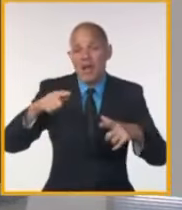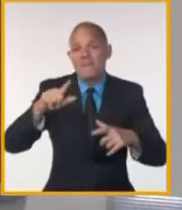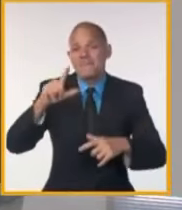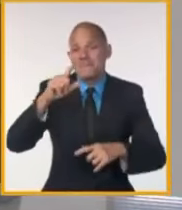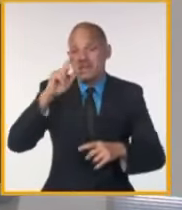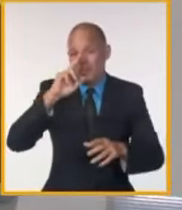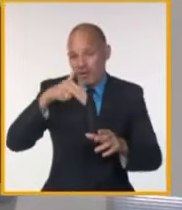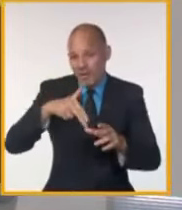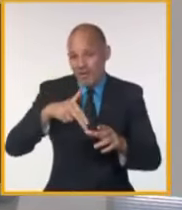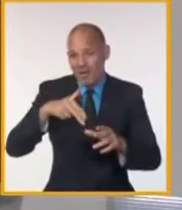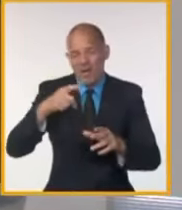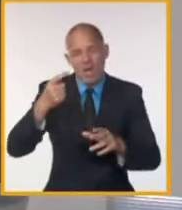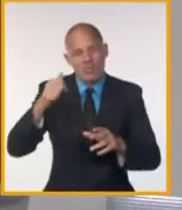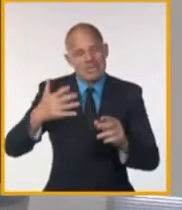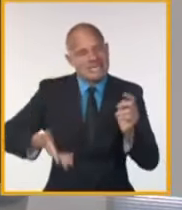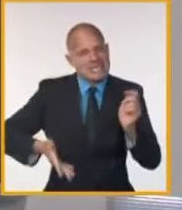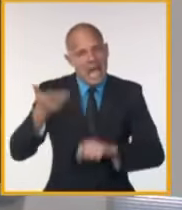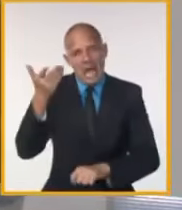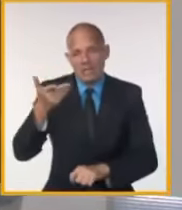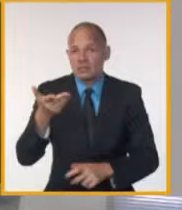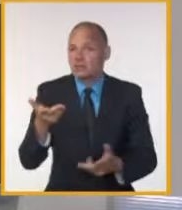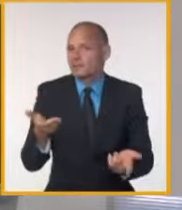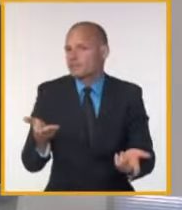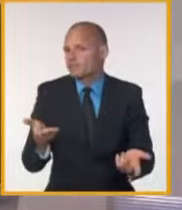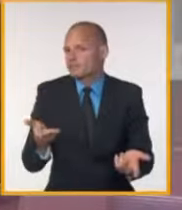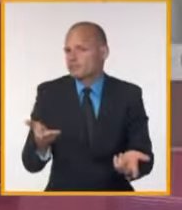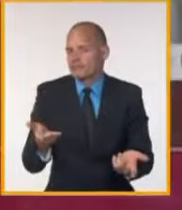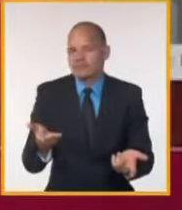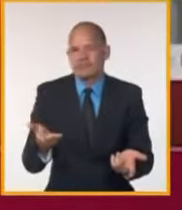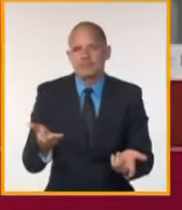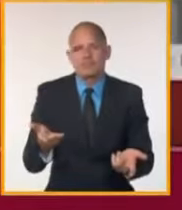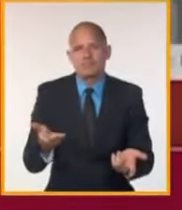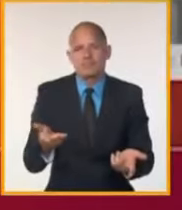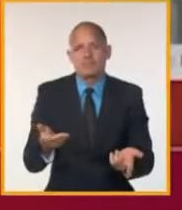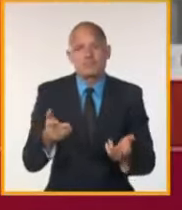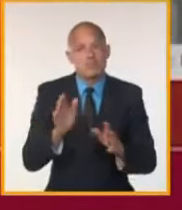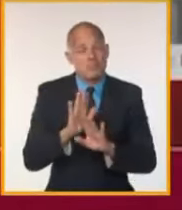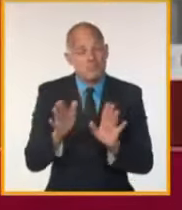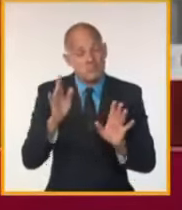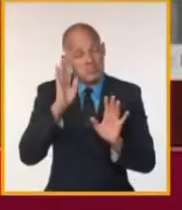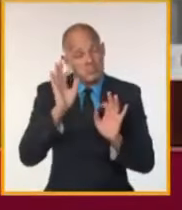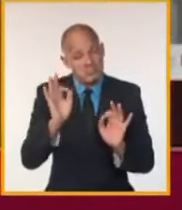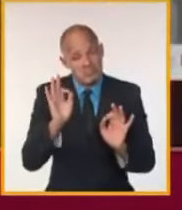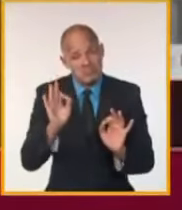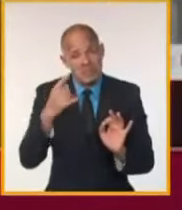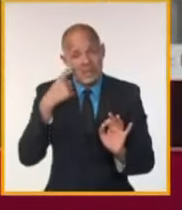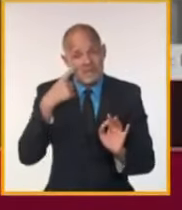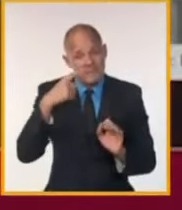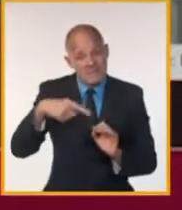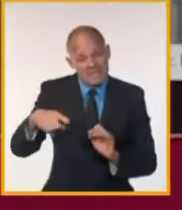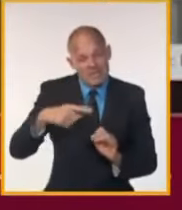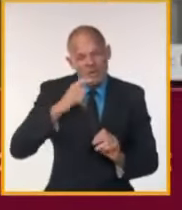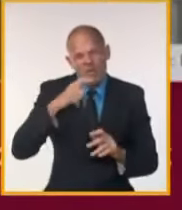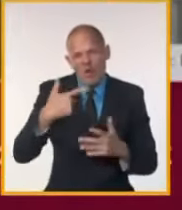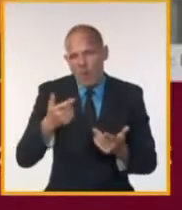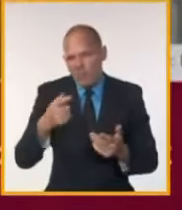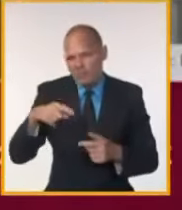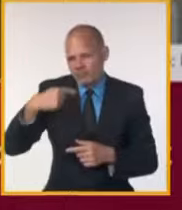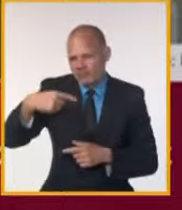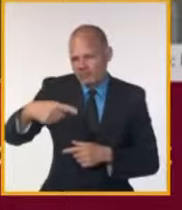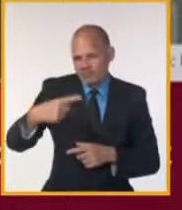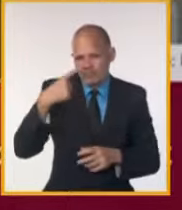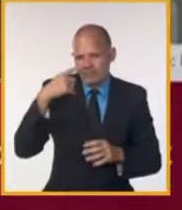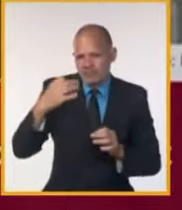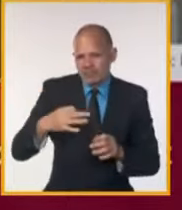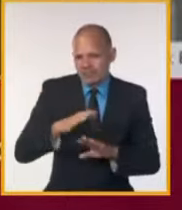franja que debe estar sobre los 5 millones de barriles que podría producir de más al día porque ellos han tenido una política